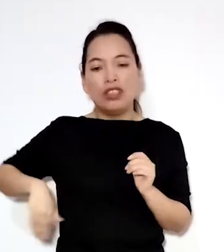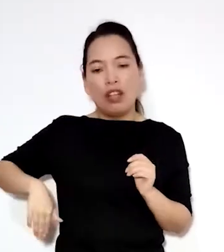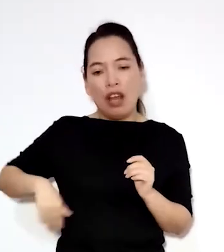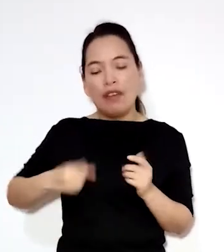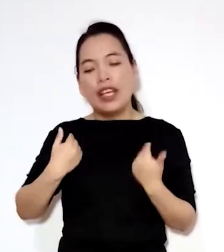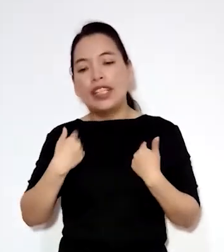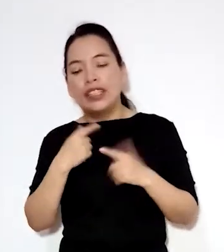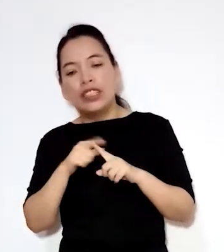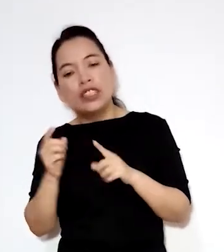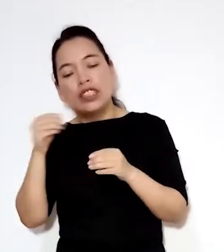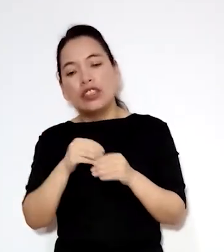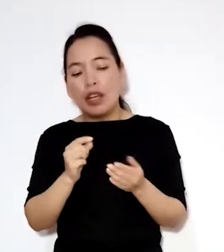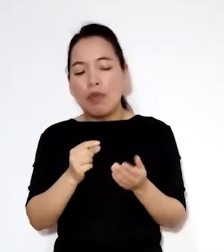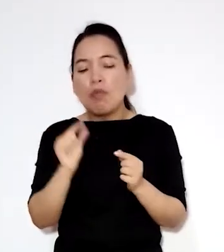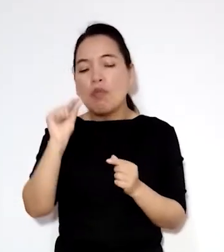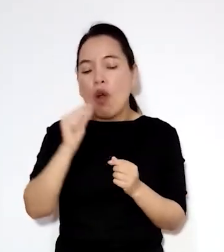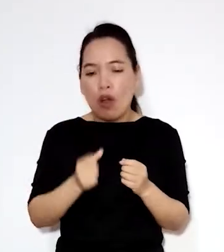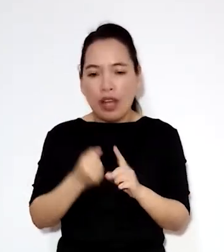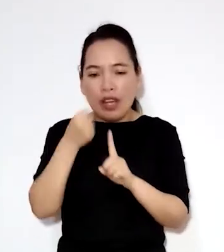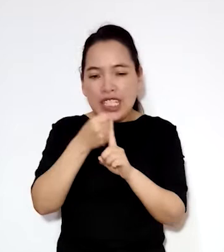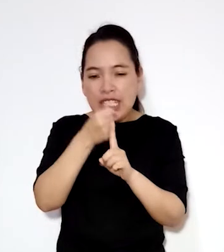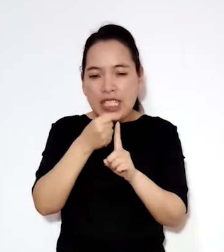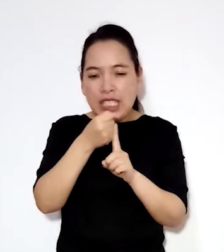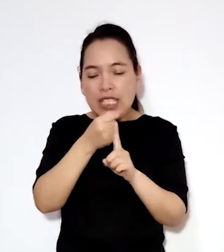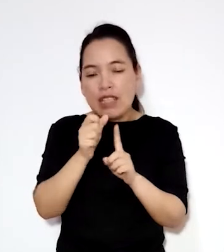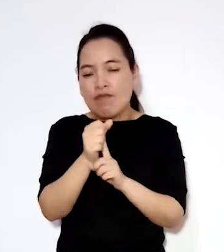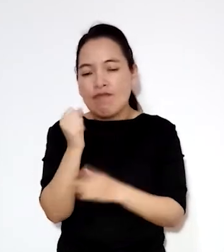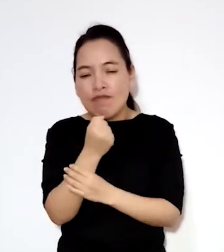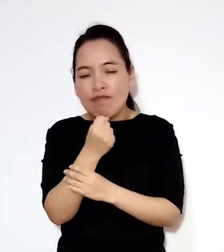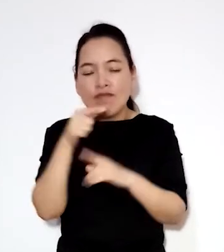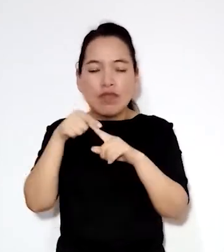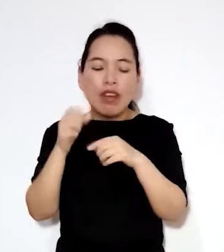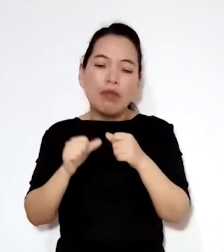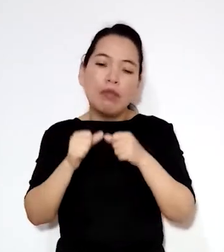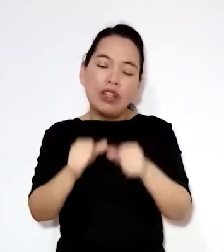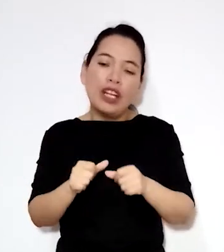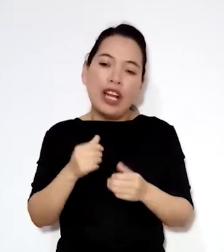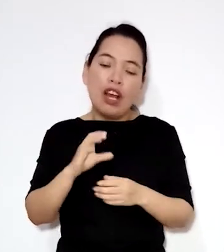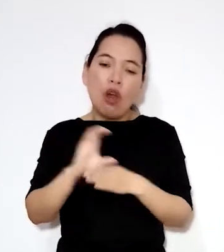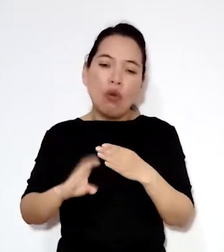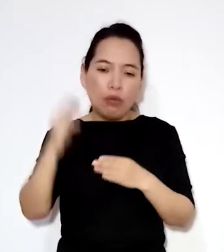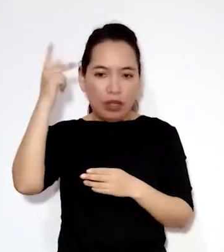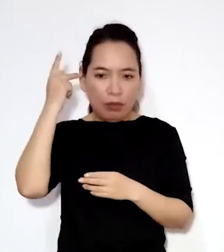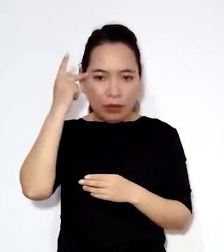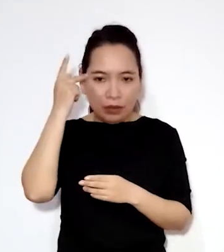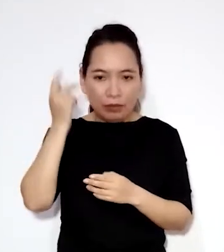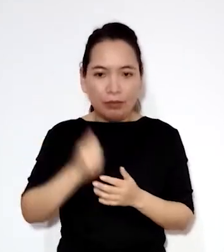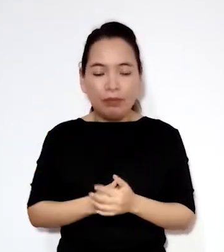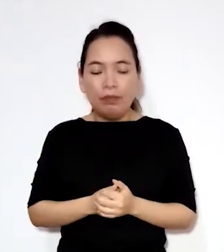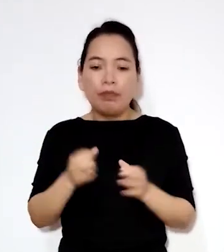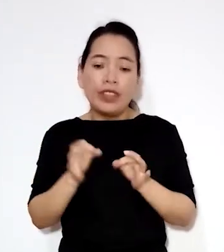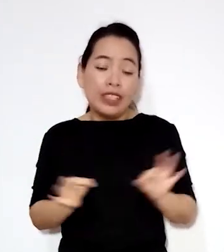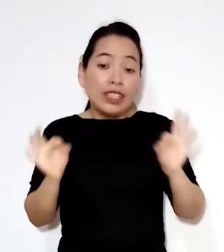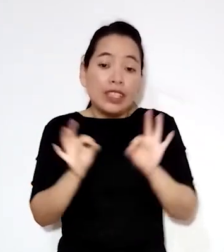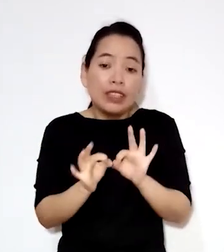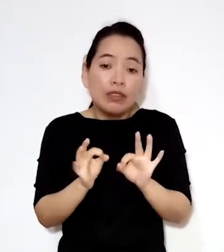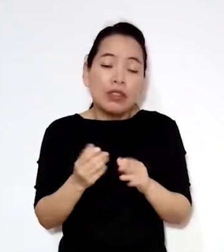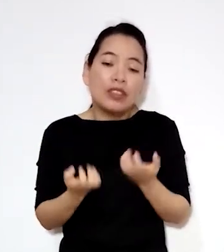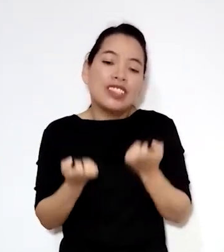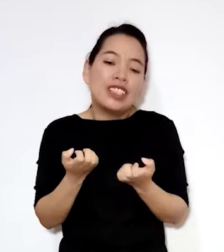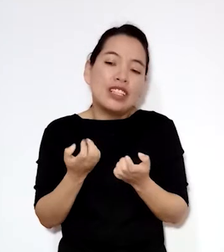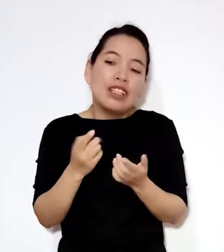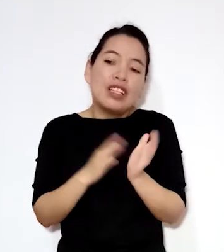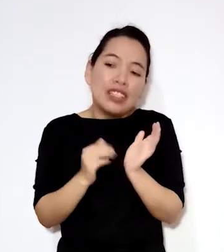Y el 53% de participantes de sociedad civil y academia afirmó que todavía hay